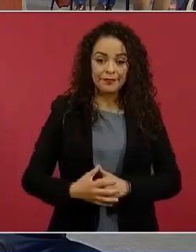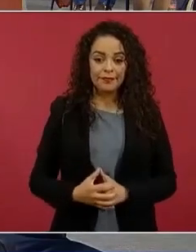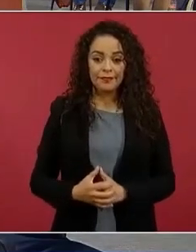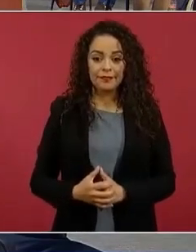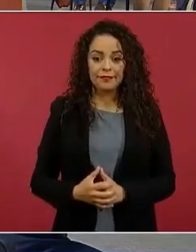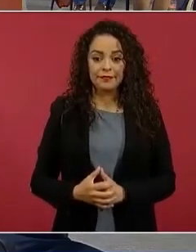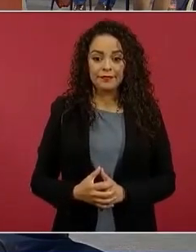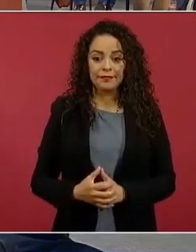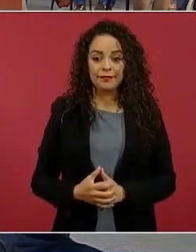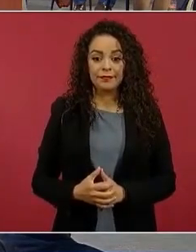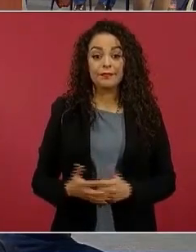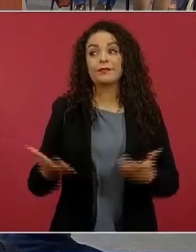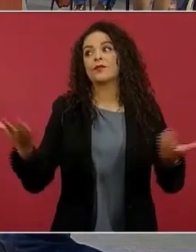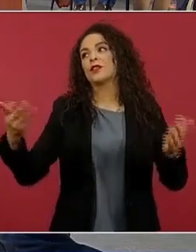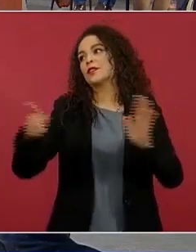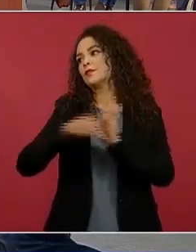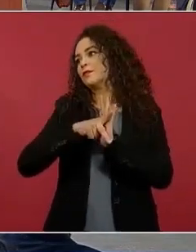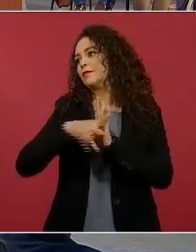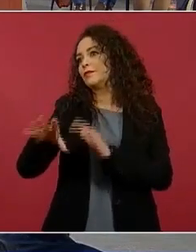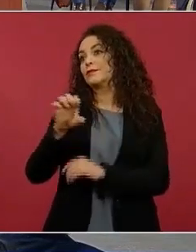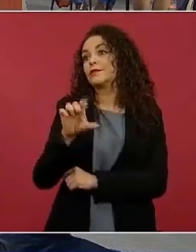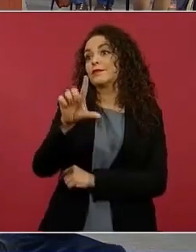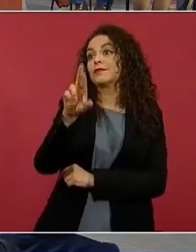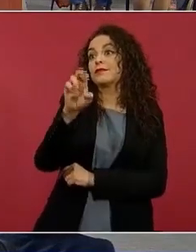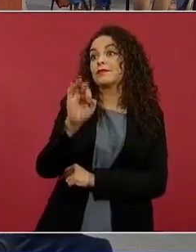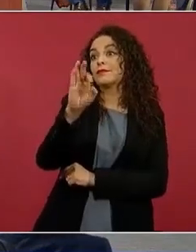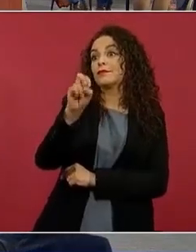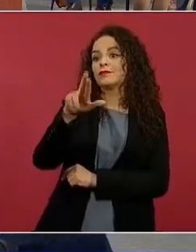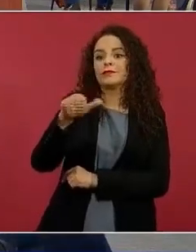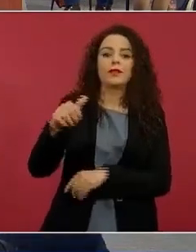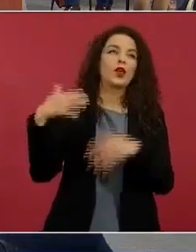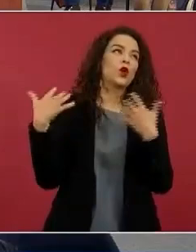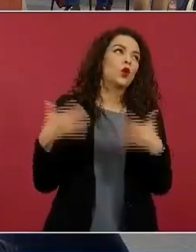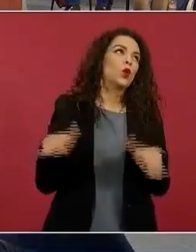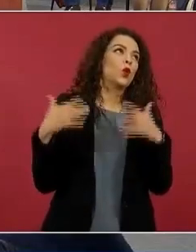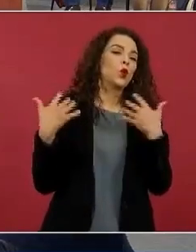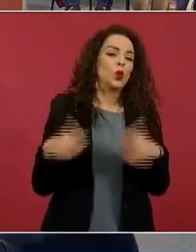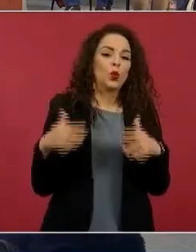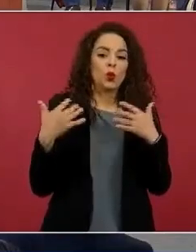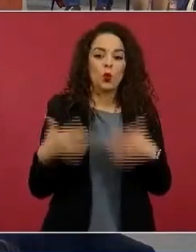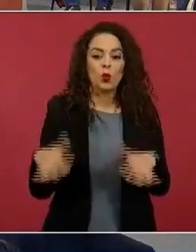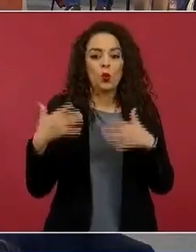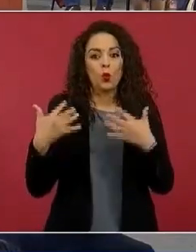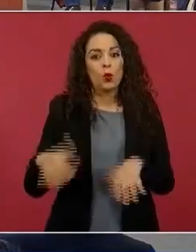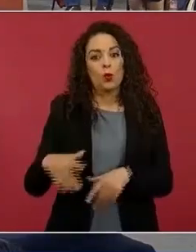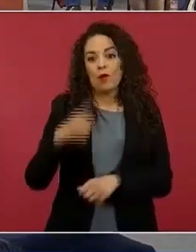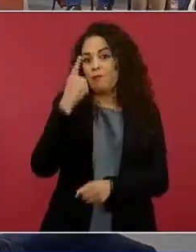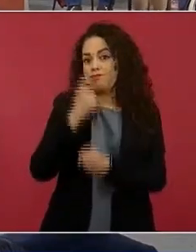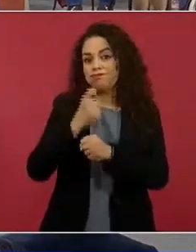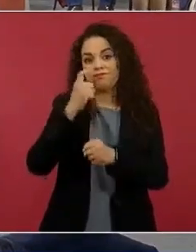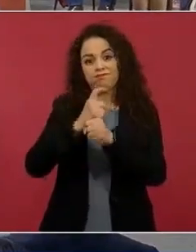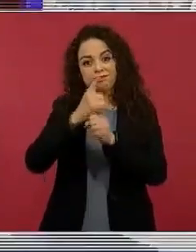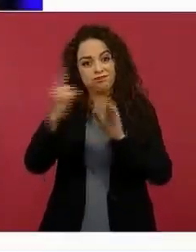Ah, y es nota del Reforma, imagínense. De primera plana.